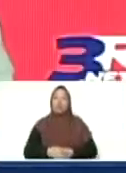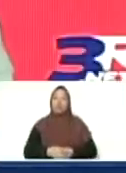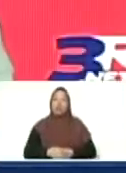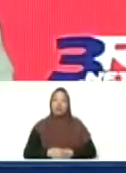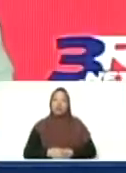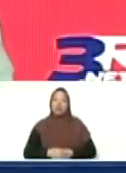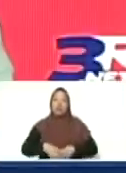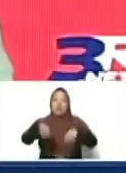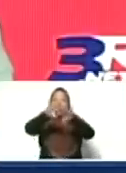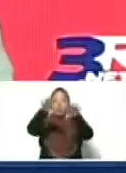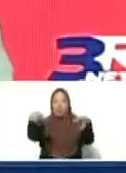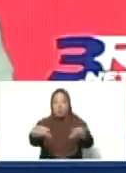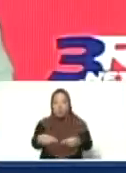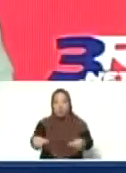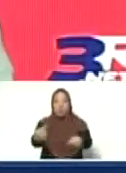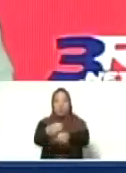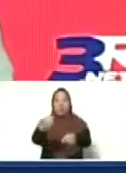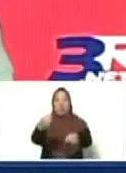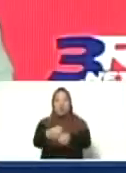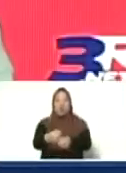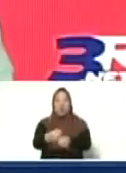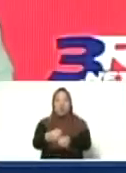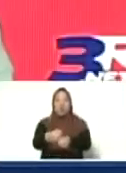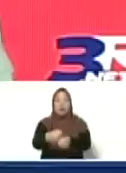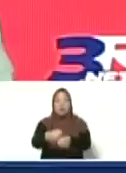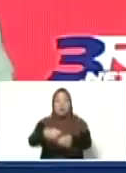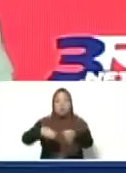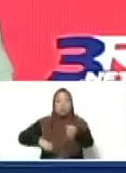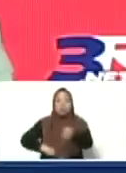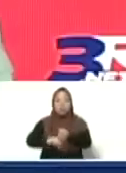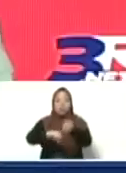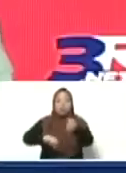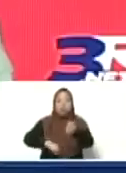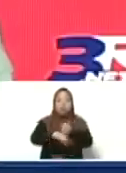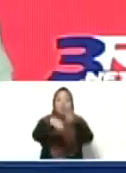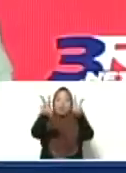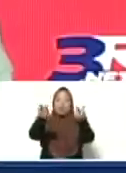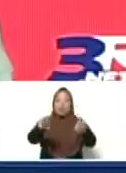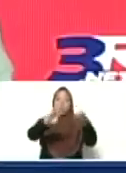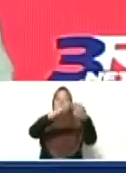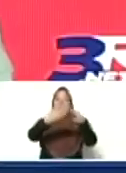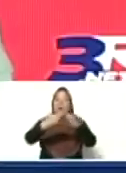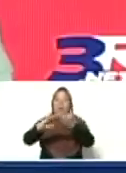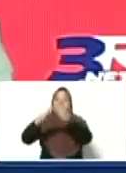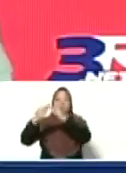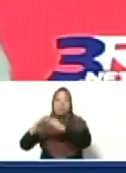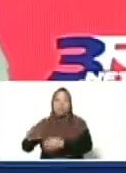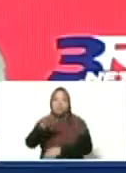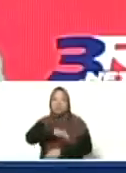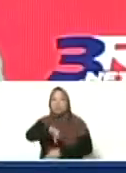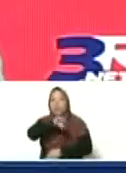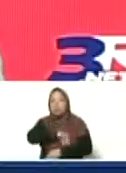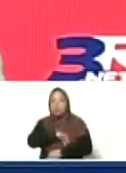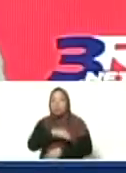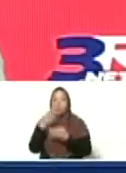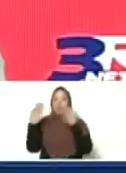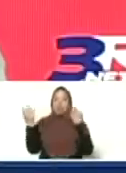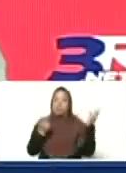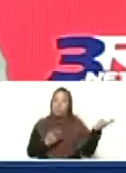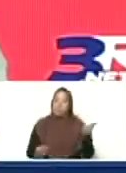campamento de pioneras y pioneros para crear nuevas comunidades socialistas iraida